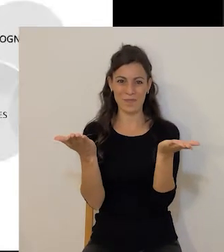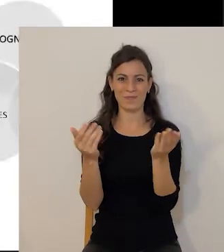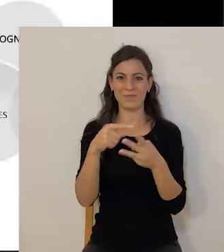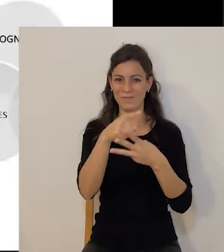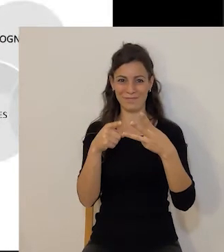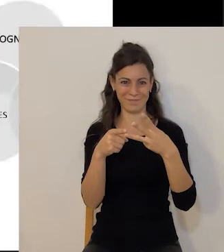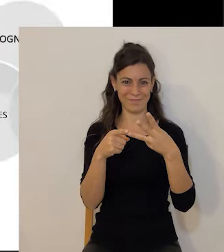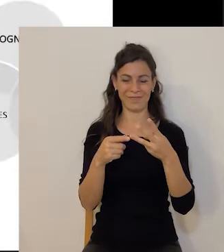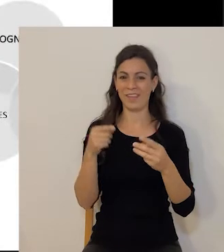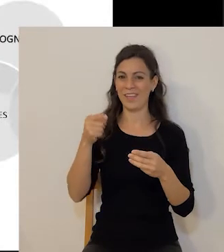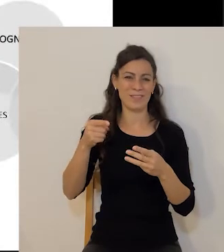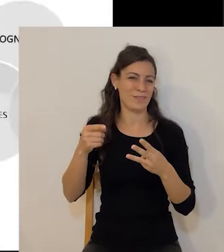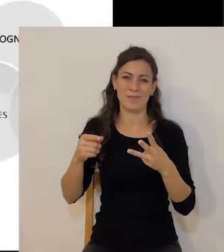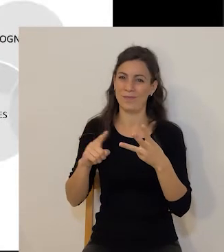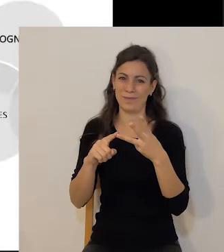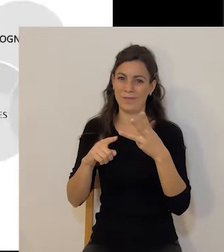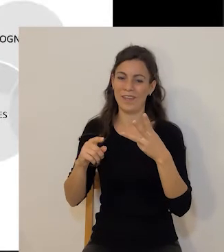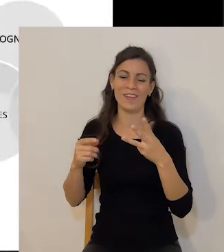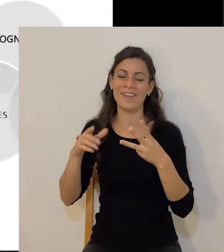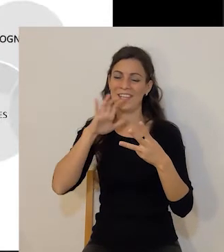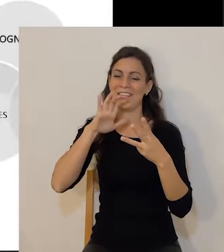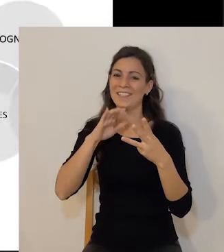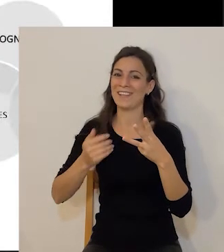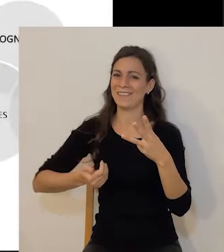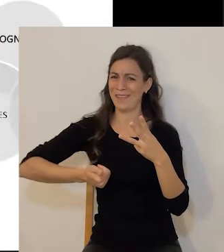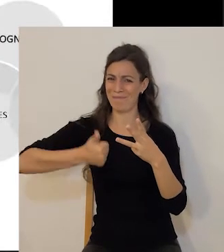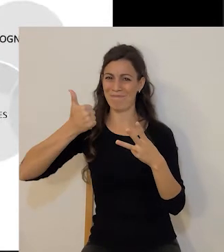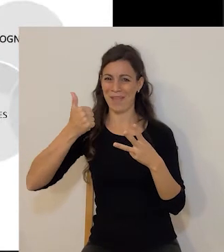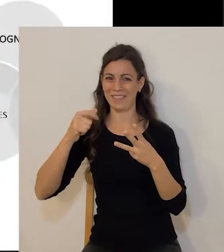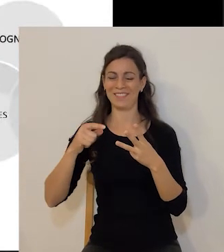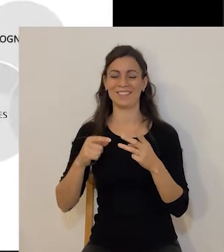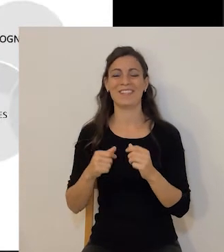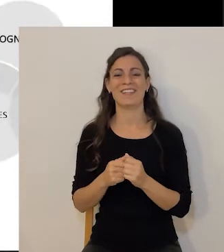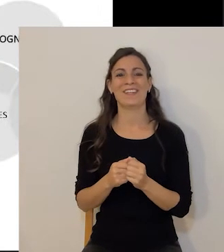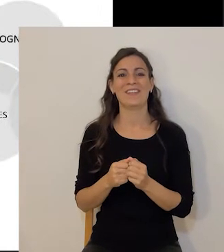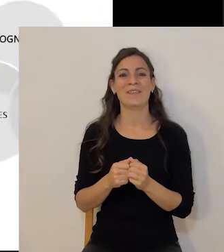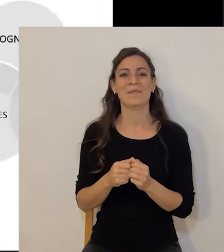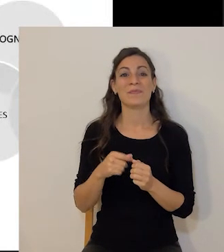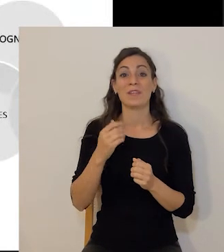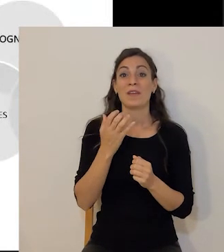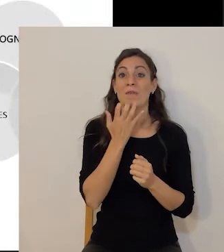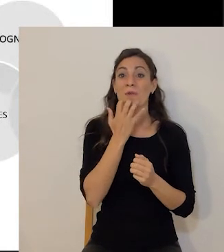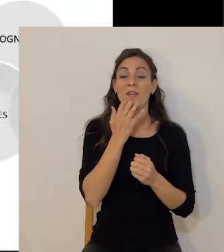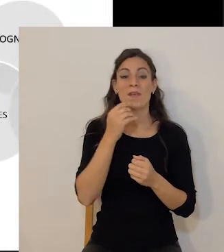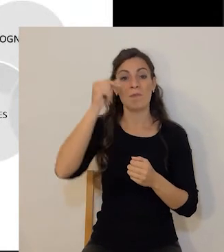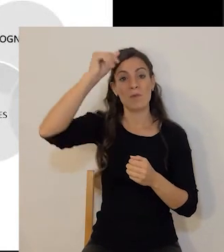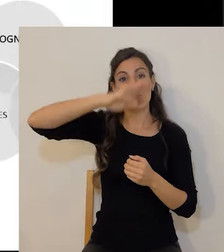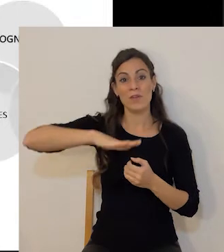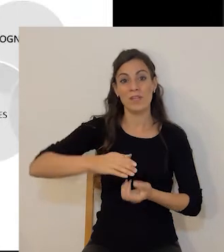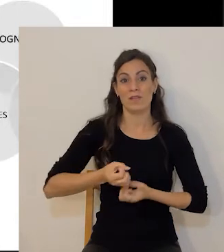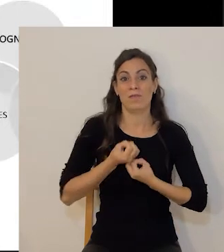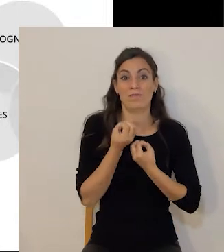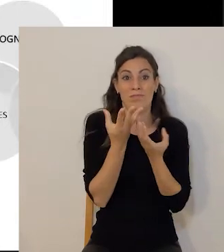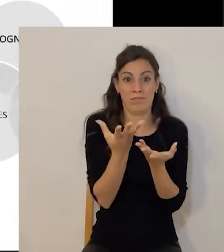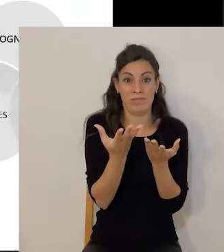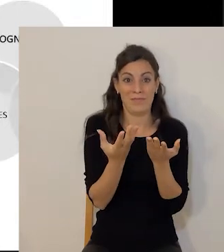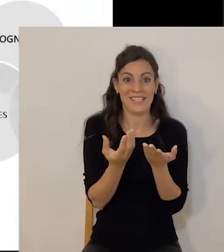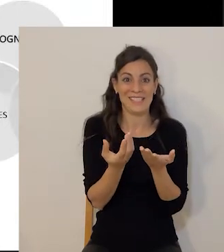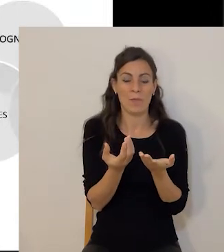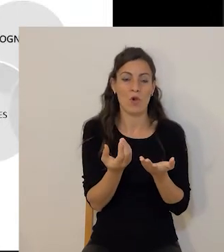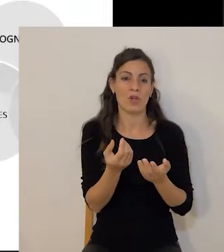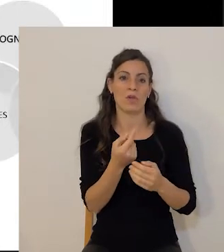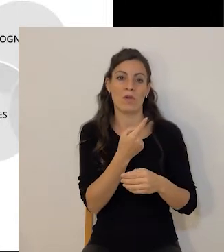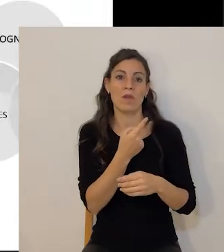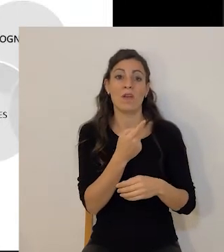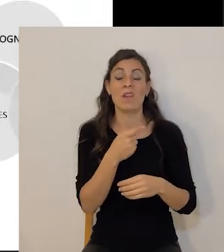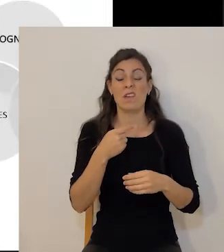es quizá lo más interesante. Fijaros, este es el testimonio de un niño en que su mamá decía: mi hijo que